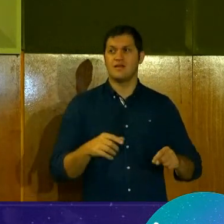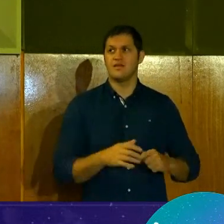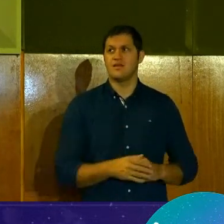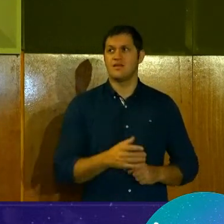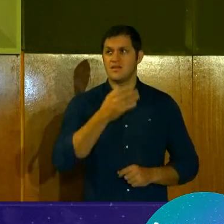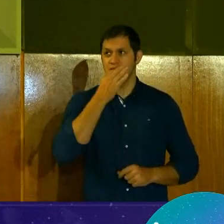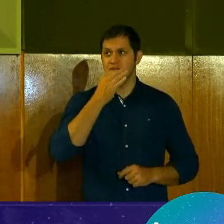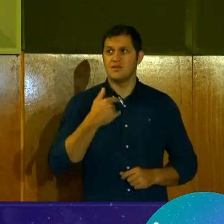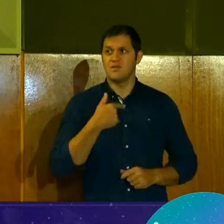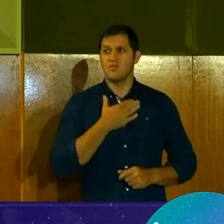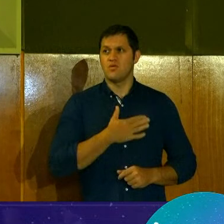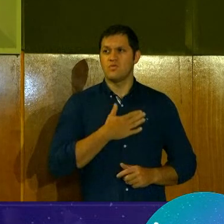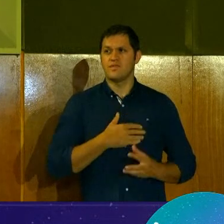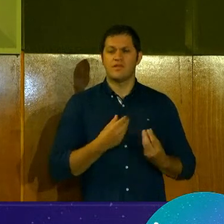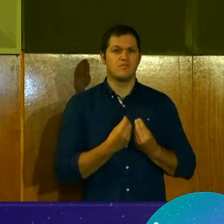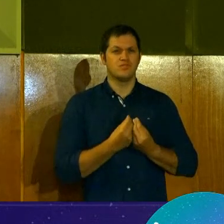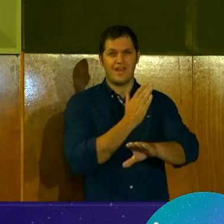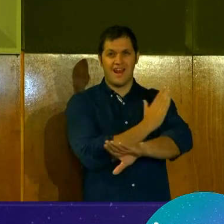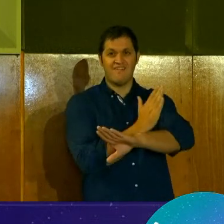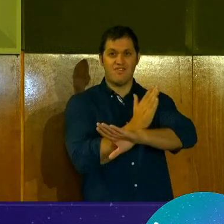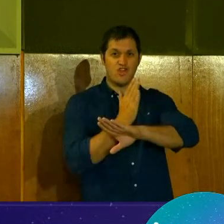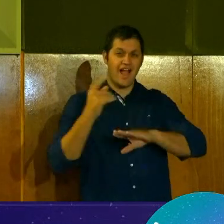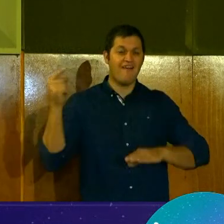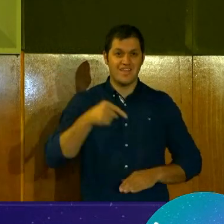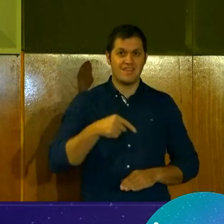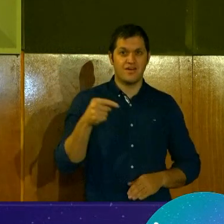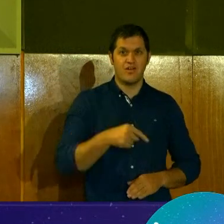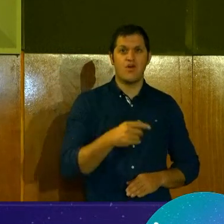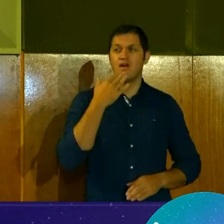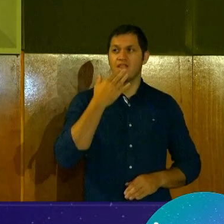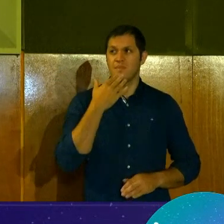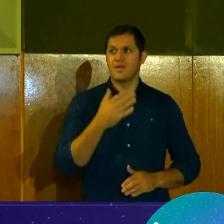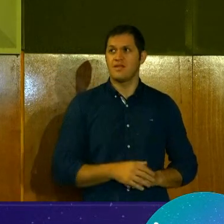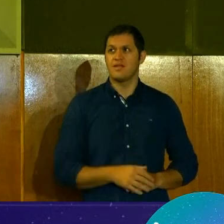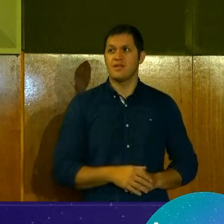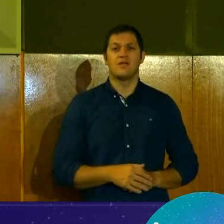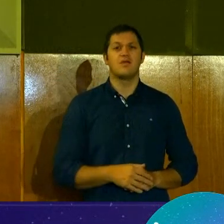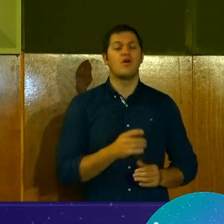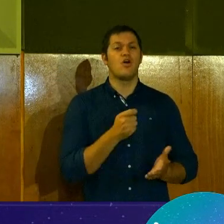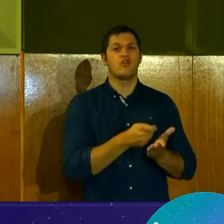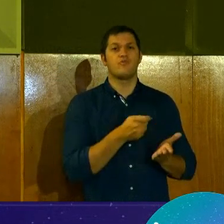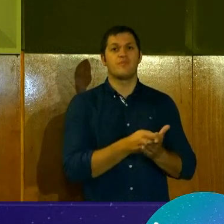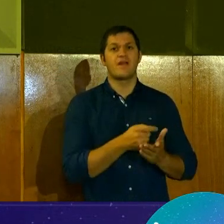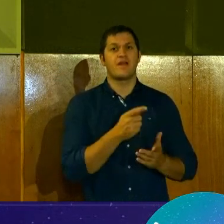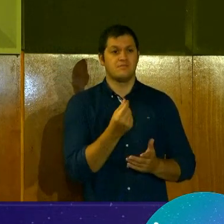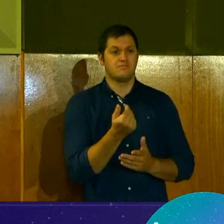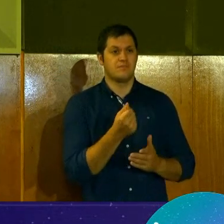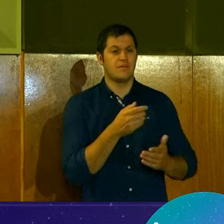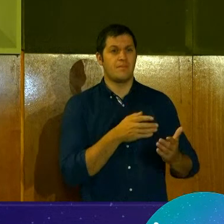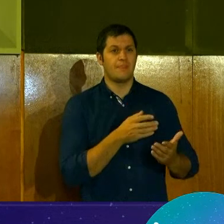toda la razón toda la razón y con apoyo y con redes muchísimo más